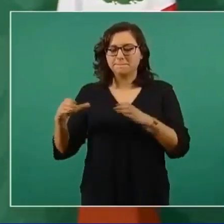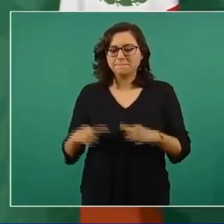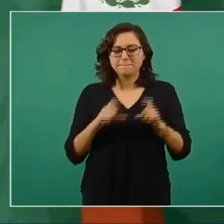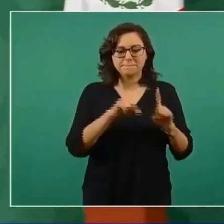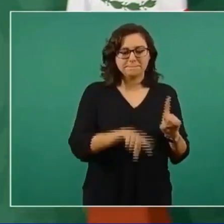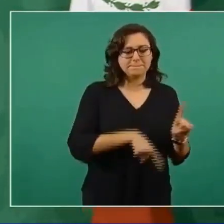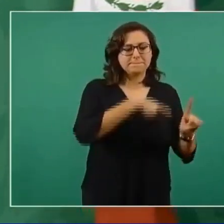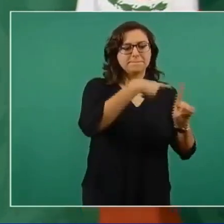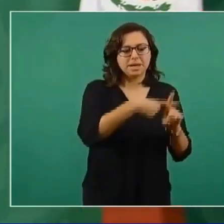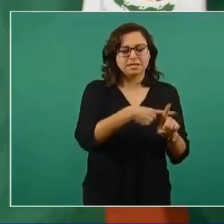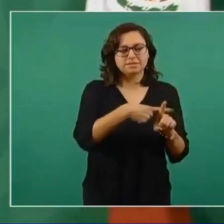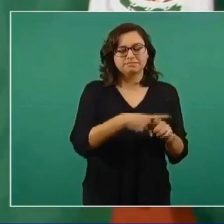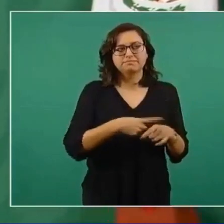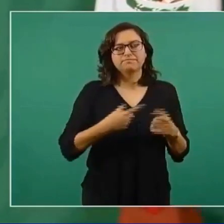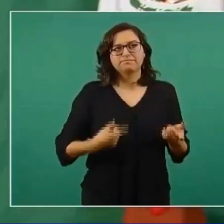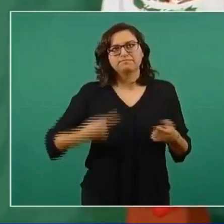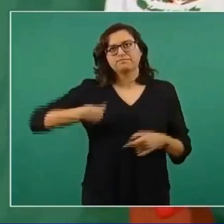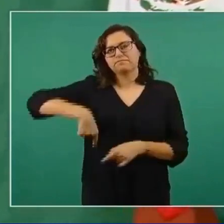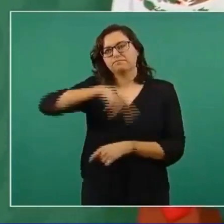Teníamos 2 opciones: